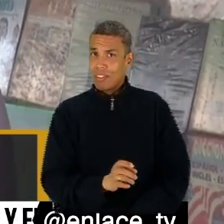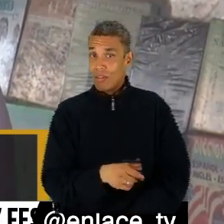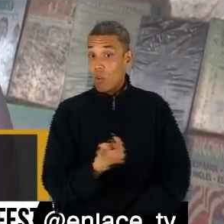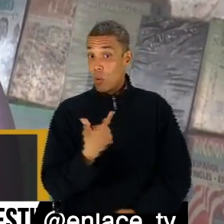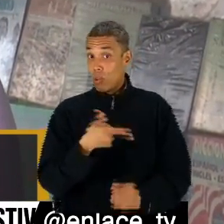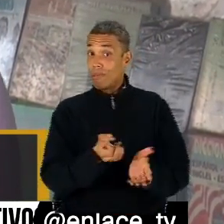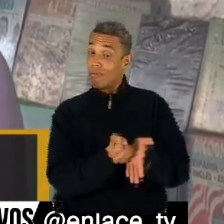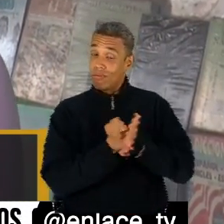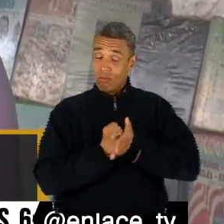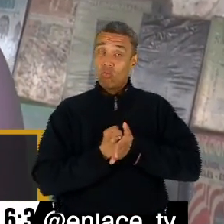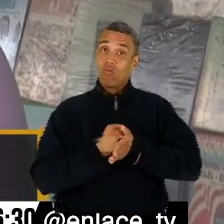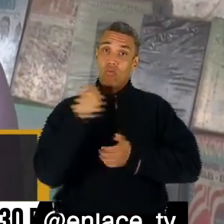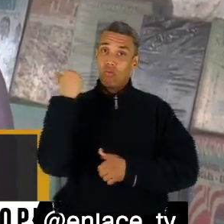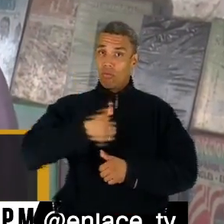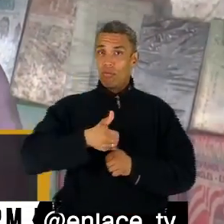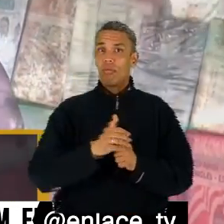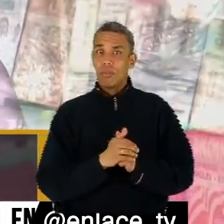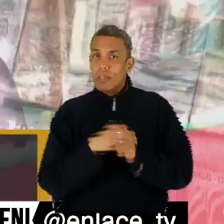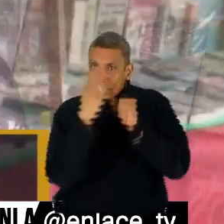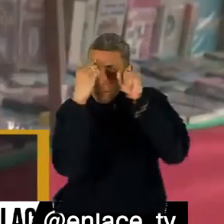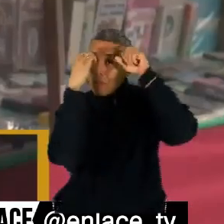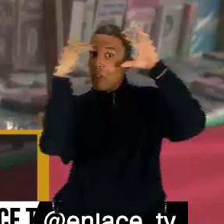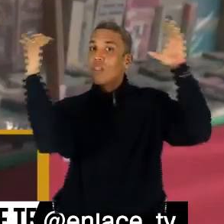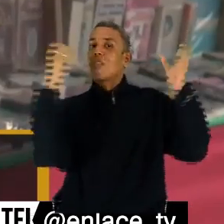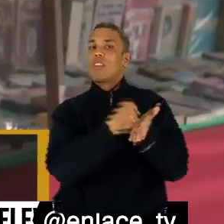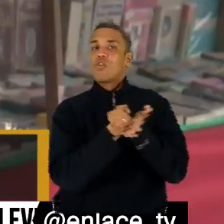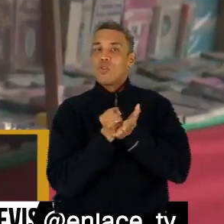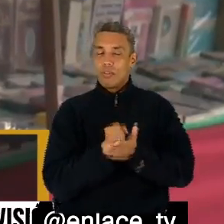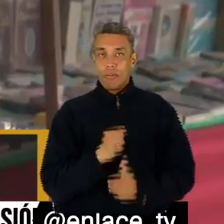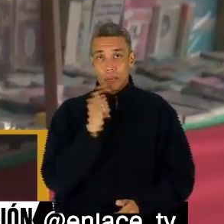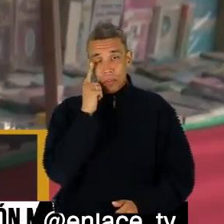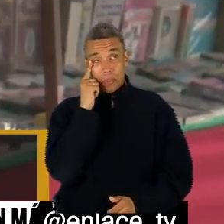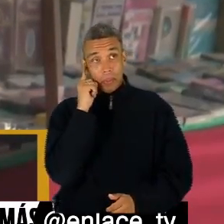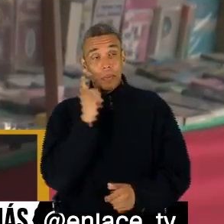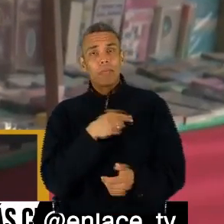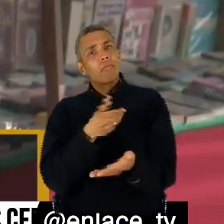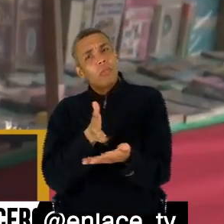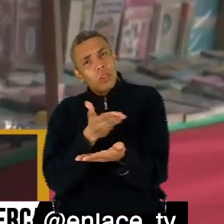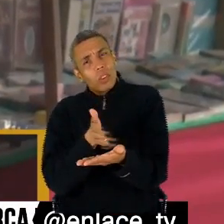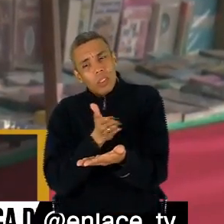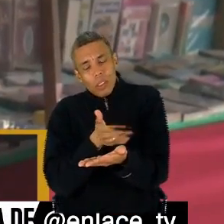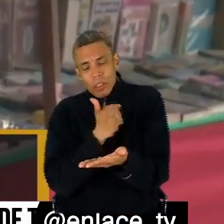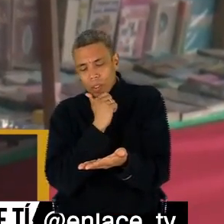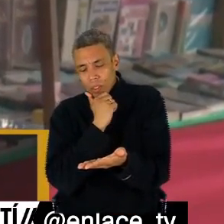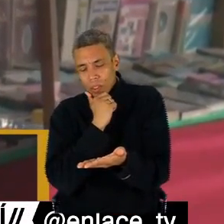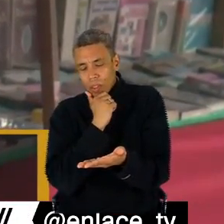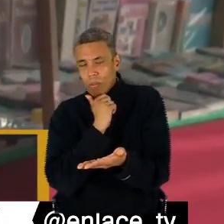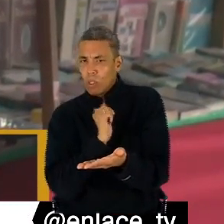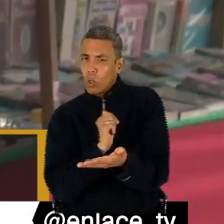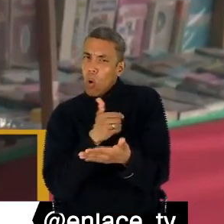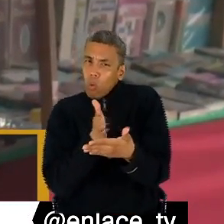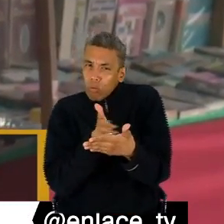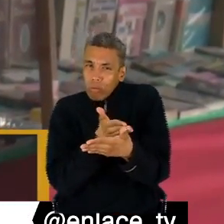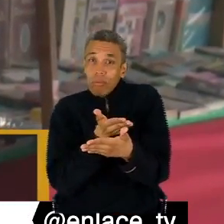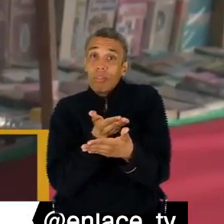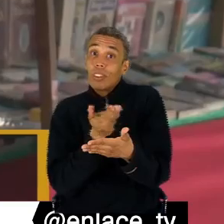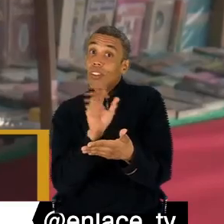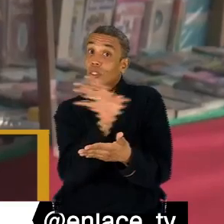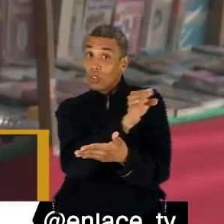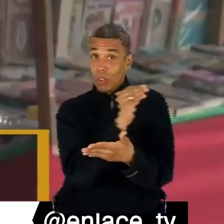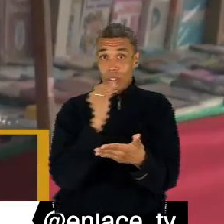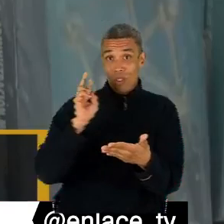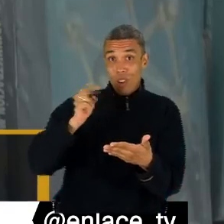productivo. Vuela con la imaginación. Yo creo que los libros pues son todo un universo que pues toda la comunidad debería conocer, especialmente